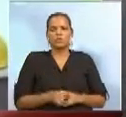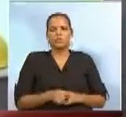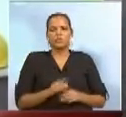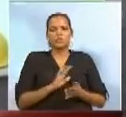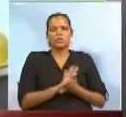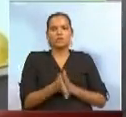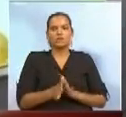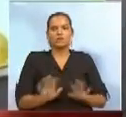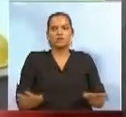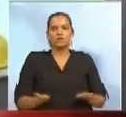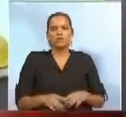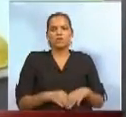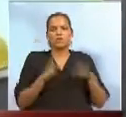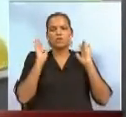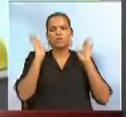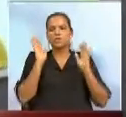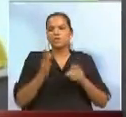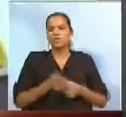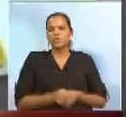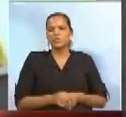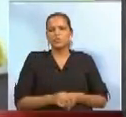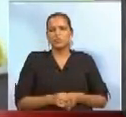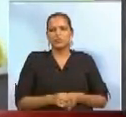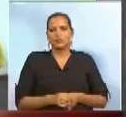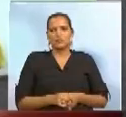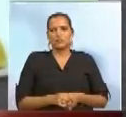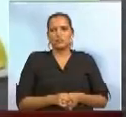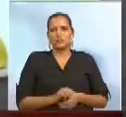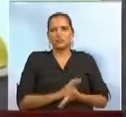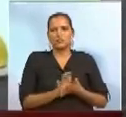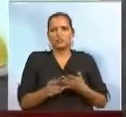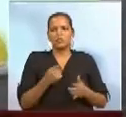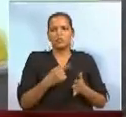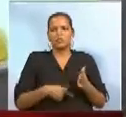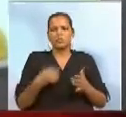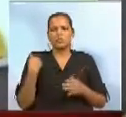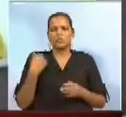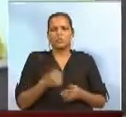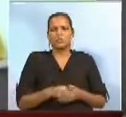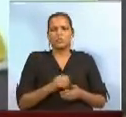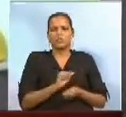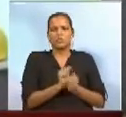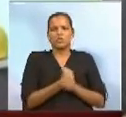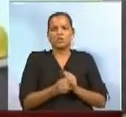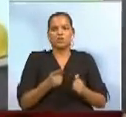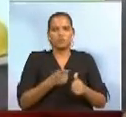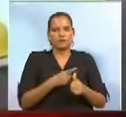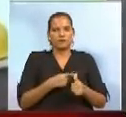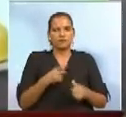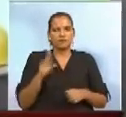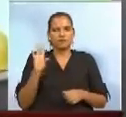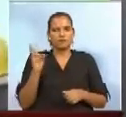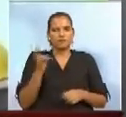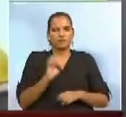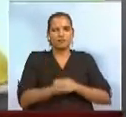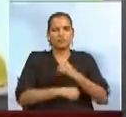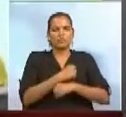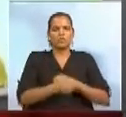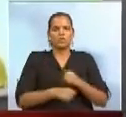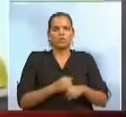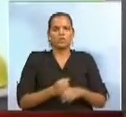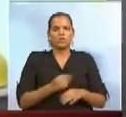el municipio, nadie. Nadie responde ni nadie nos va a responder por lo que tenemos dañado. Primera vez en 17 años, por el